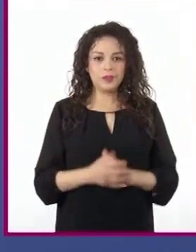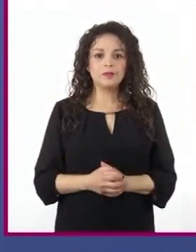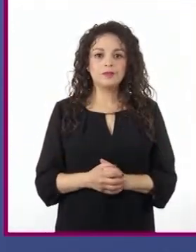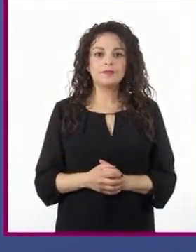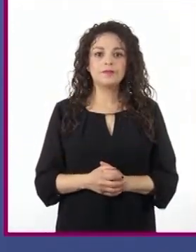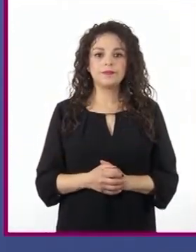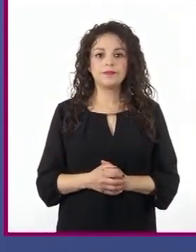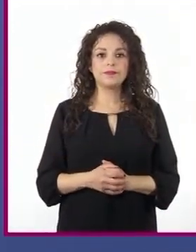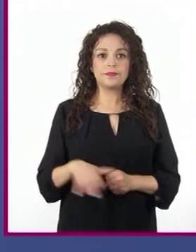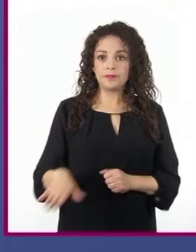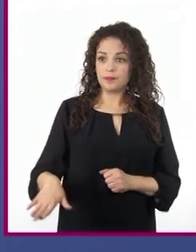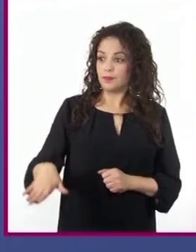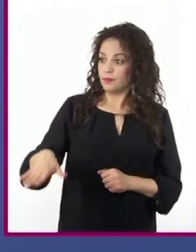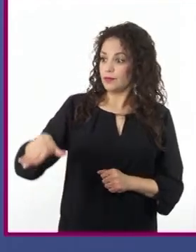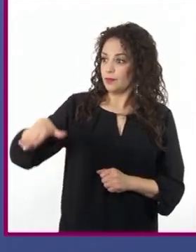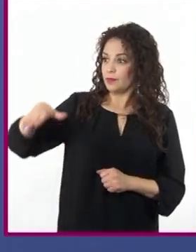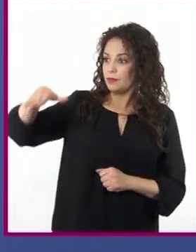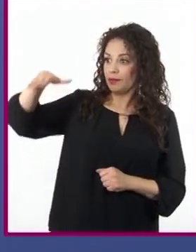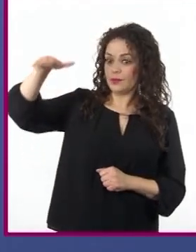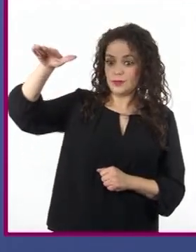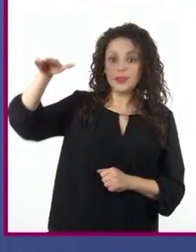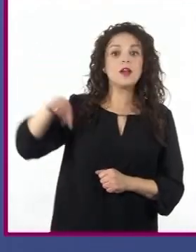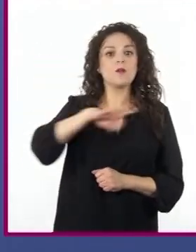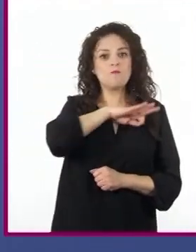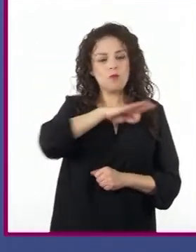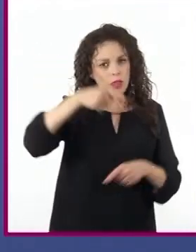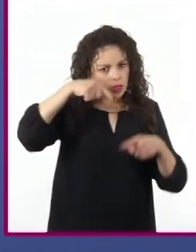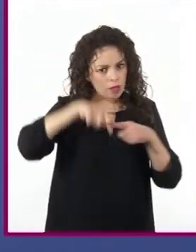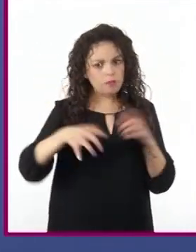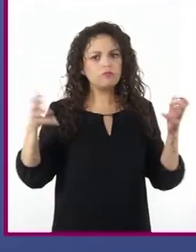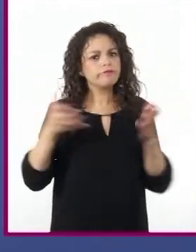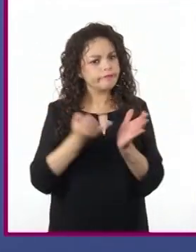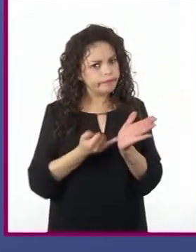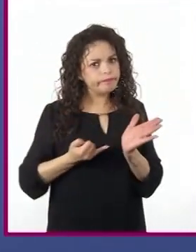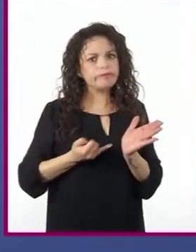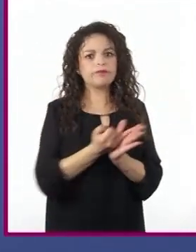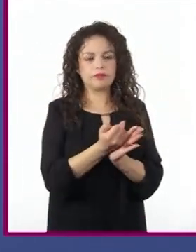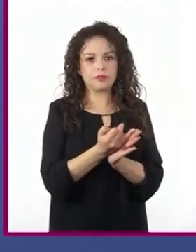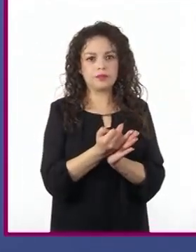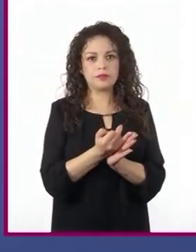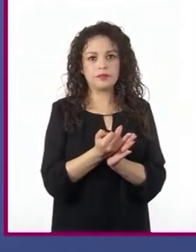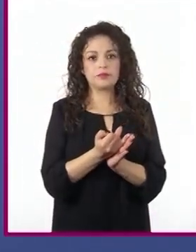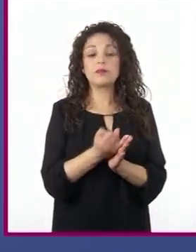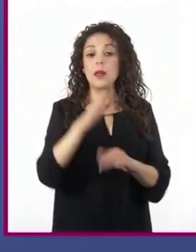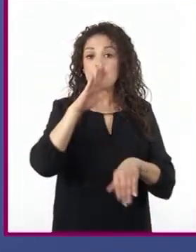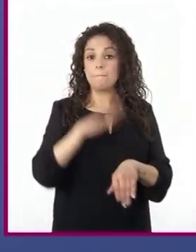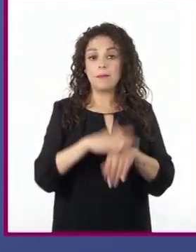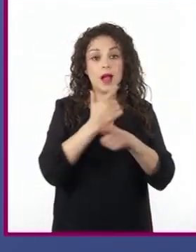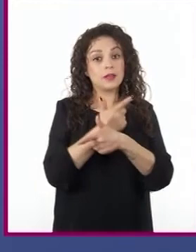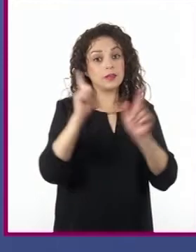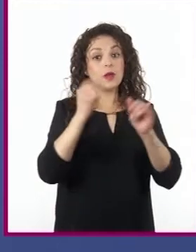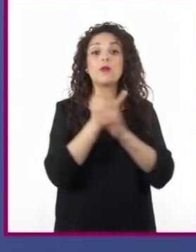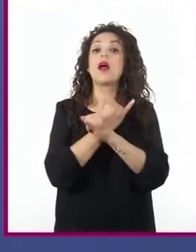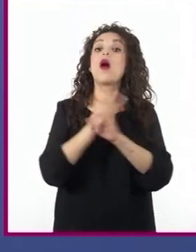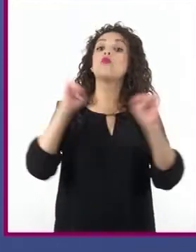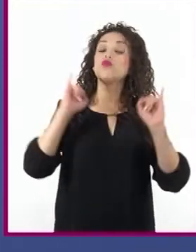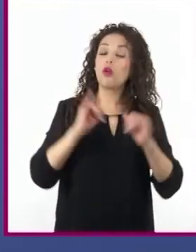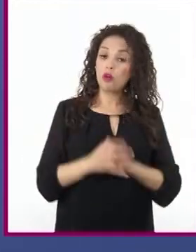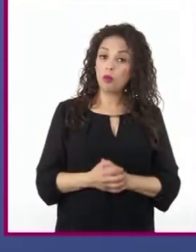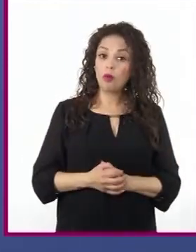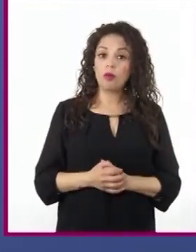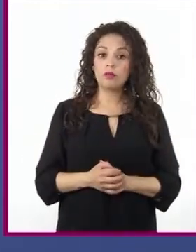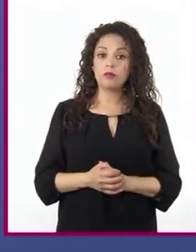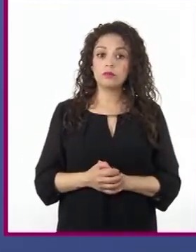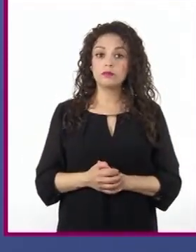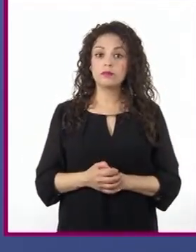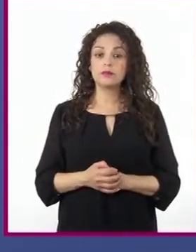crecemos, nos volvemos capaces de tomar decisiones, es decir, nos volvemos más autónomas y autónomos.